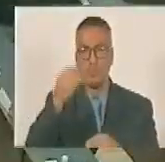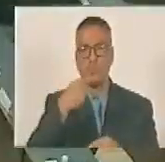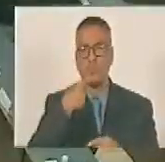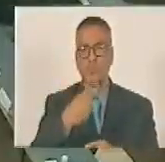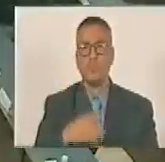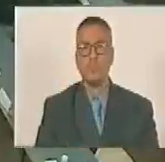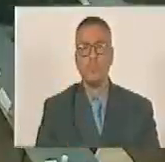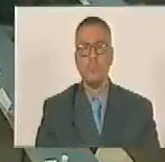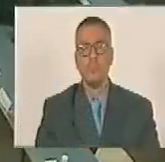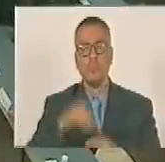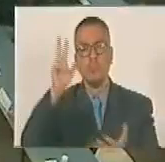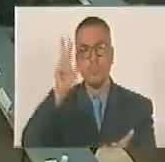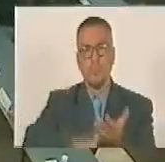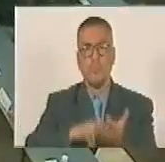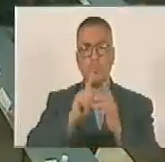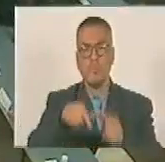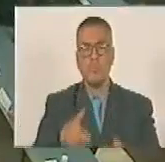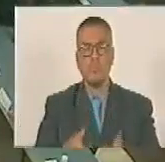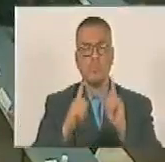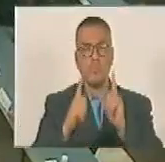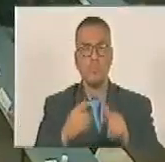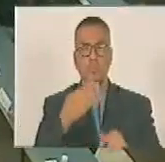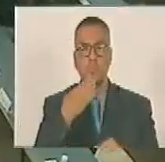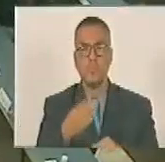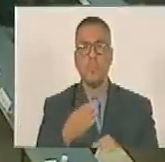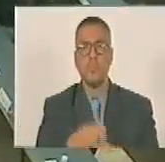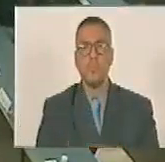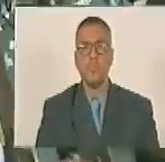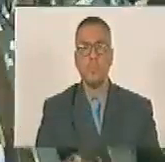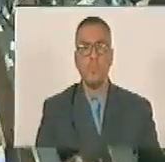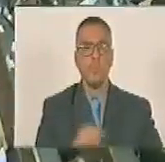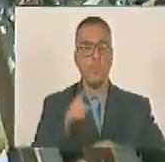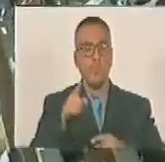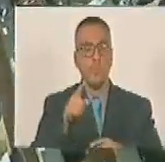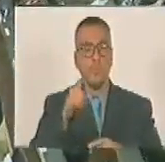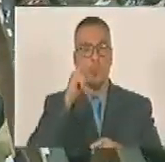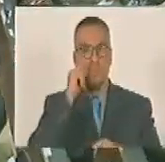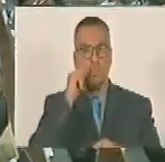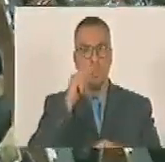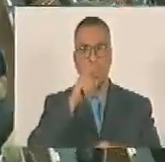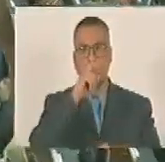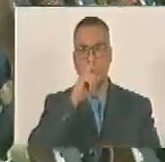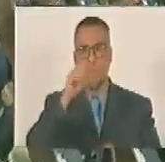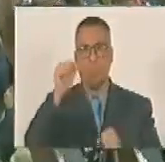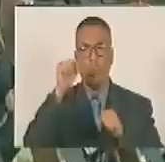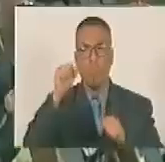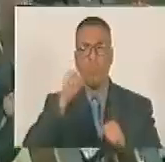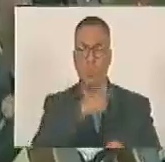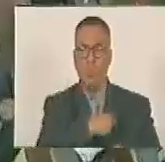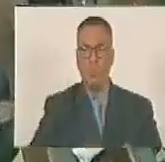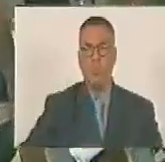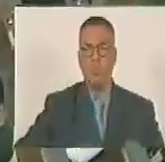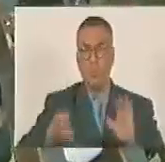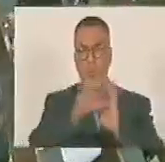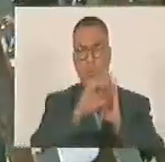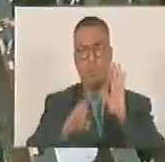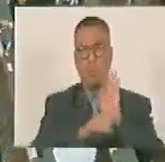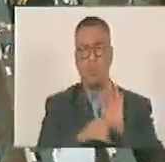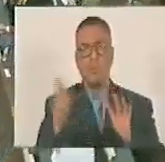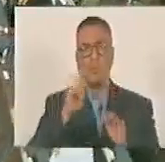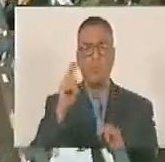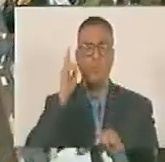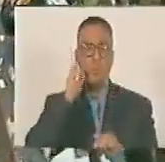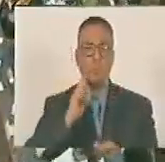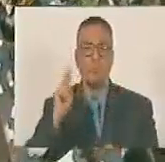declara aprobada la autorización solicitada por el ciudadano Nicolás Maduro Moros, presidente constitucional de